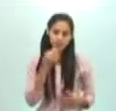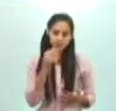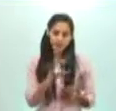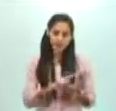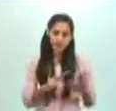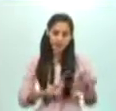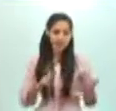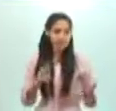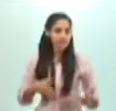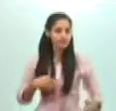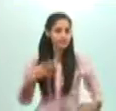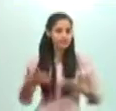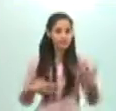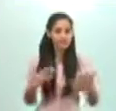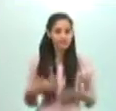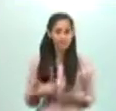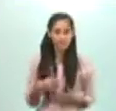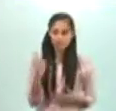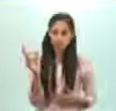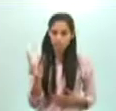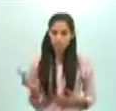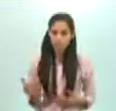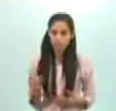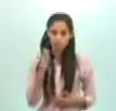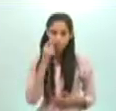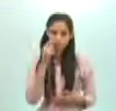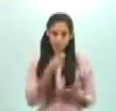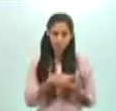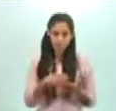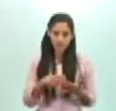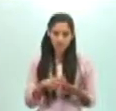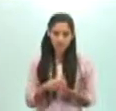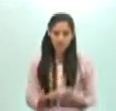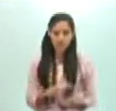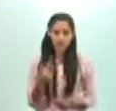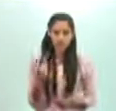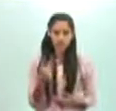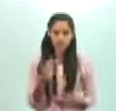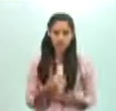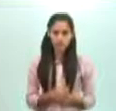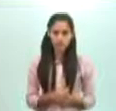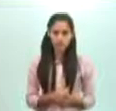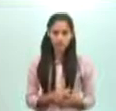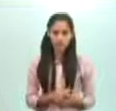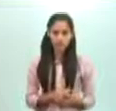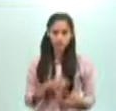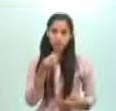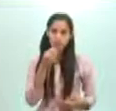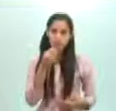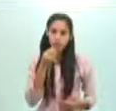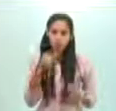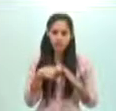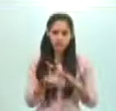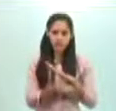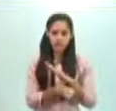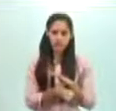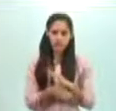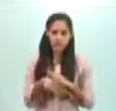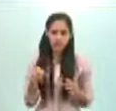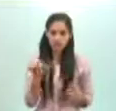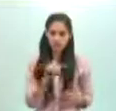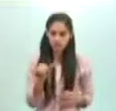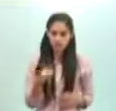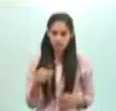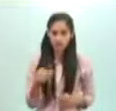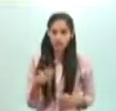y disfrutar los poemas de Walt Whitman y de Rubén Darío y que puedan profundizar a su vez en cada uno